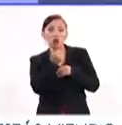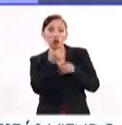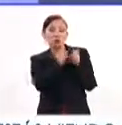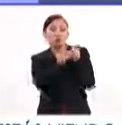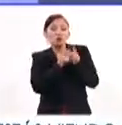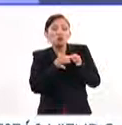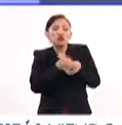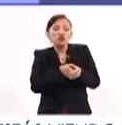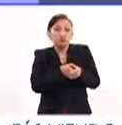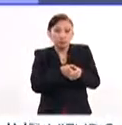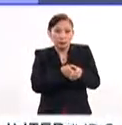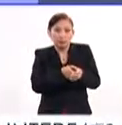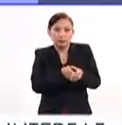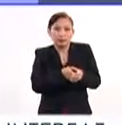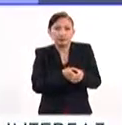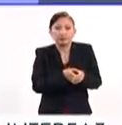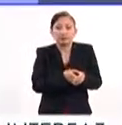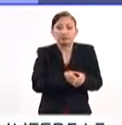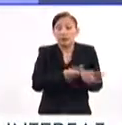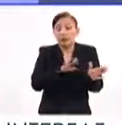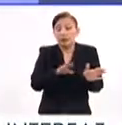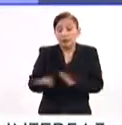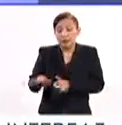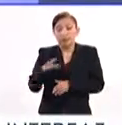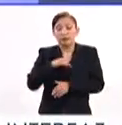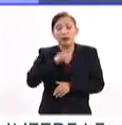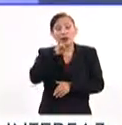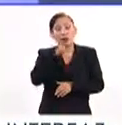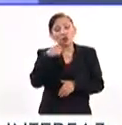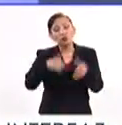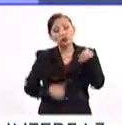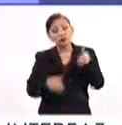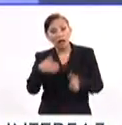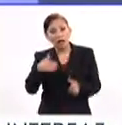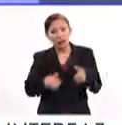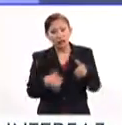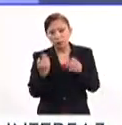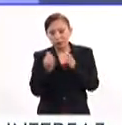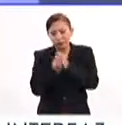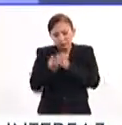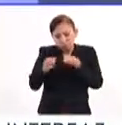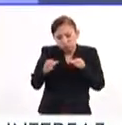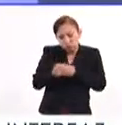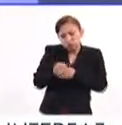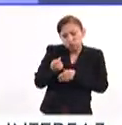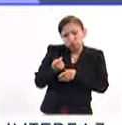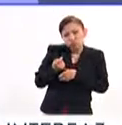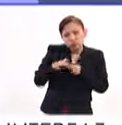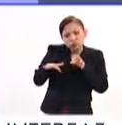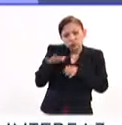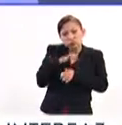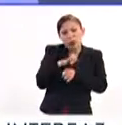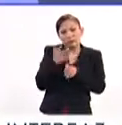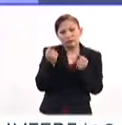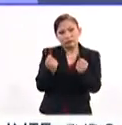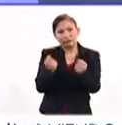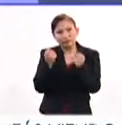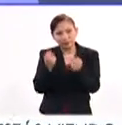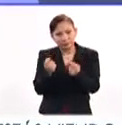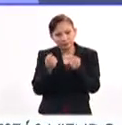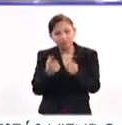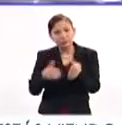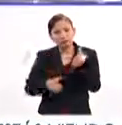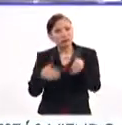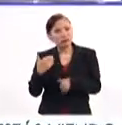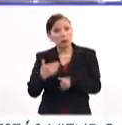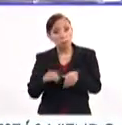grupos pequeños. A cambio de eso nos entregan un teatro íntimo de mucha intensidad, es